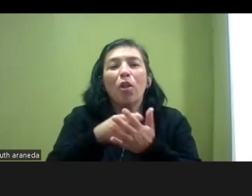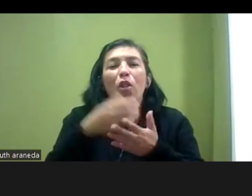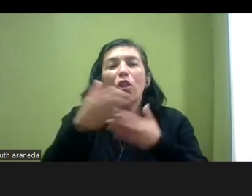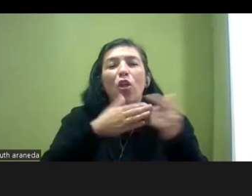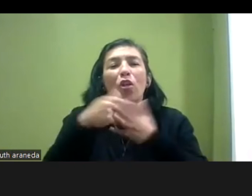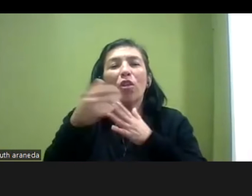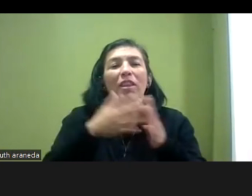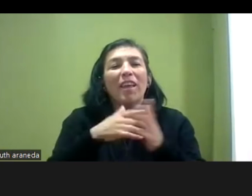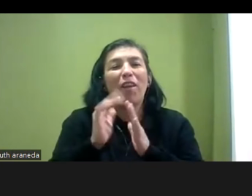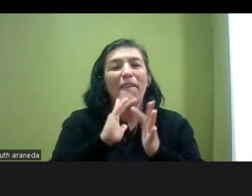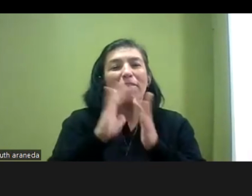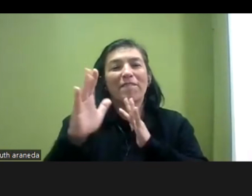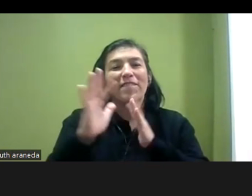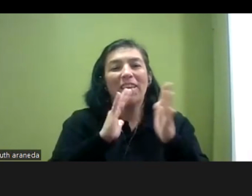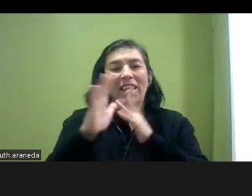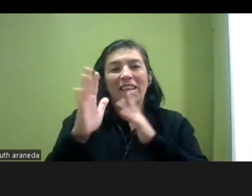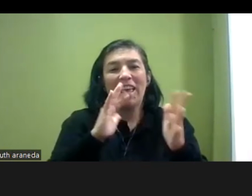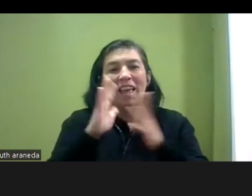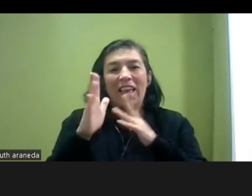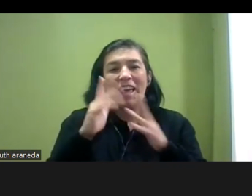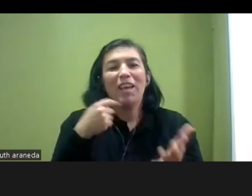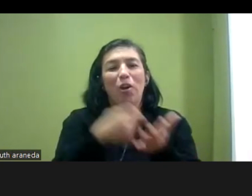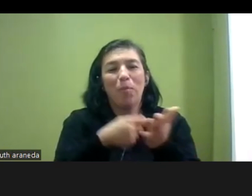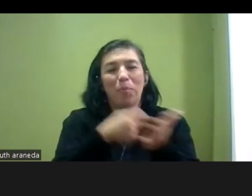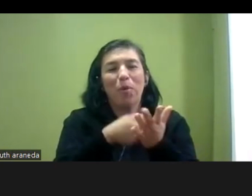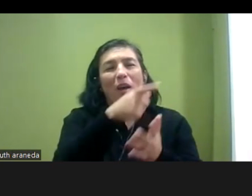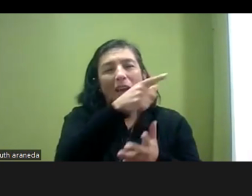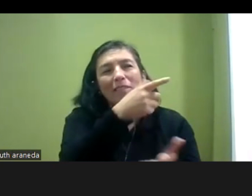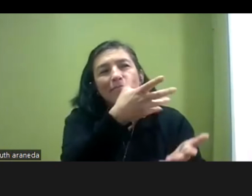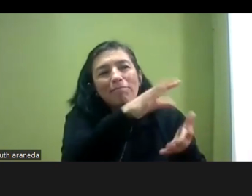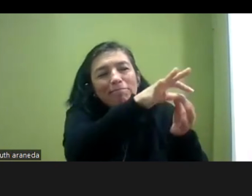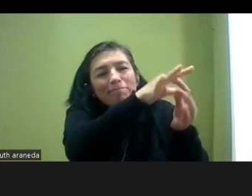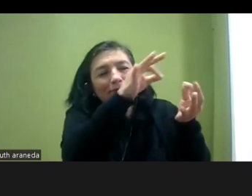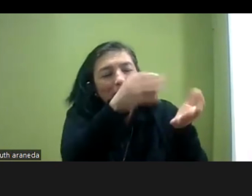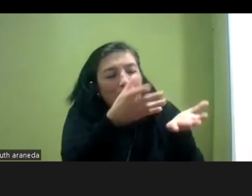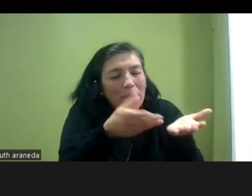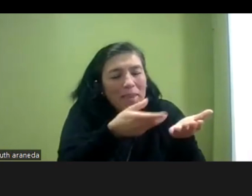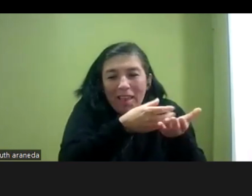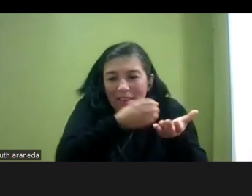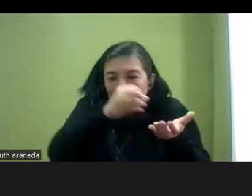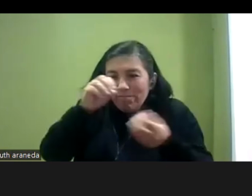de la zona. Ah, ya, ya. O sea, Esa fue, sí. puede haber